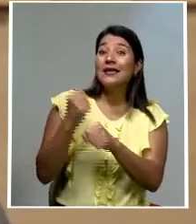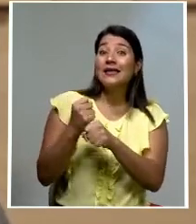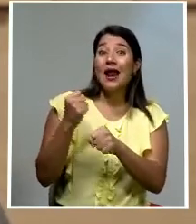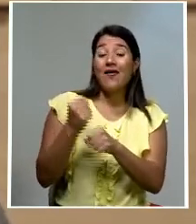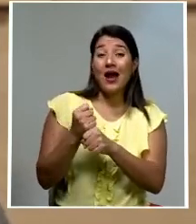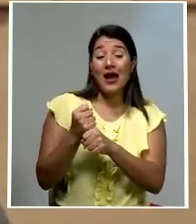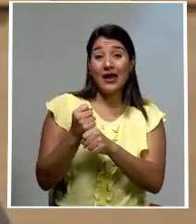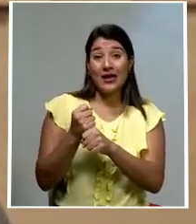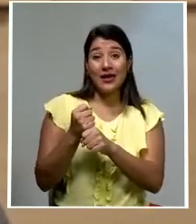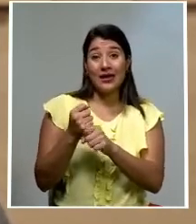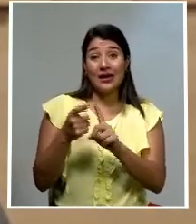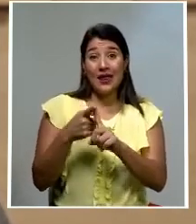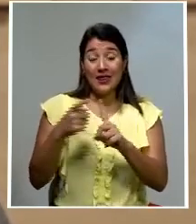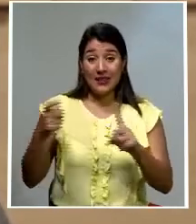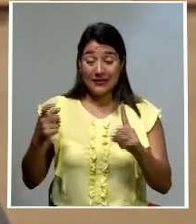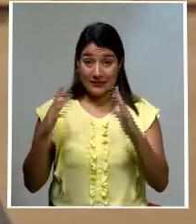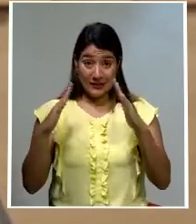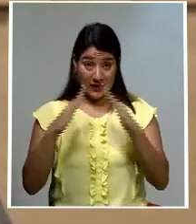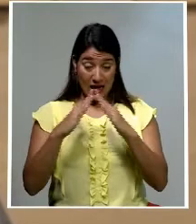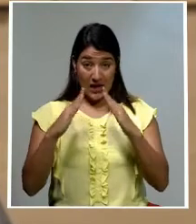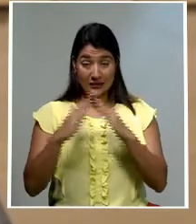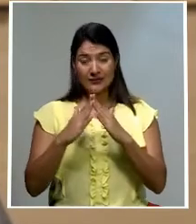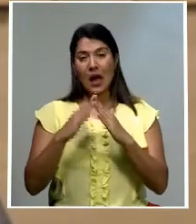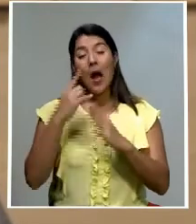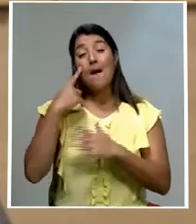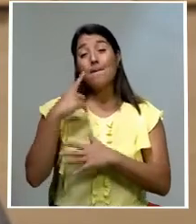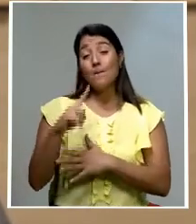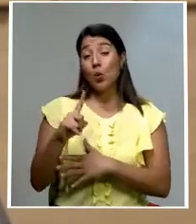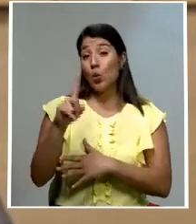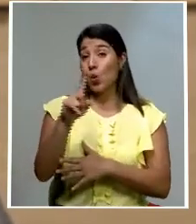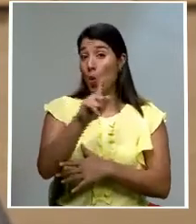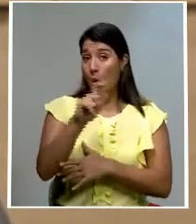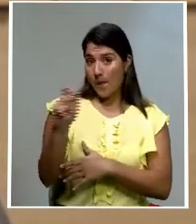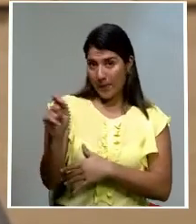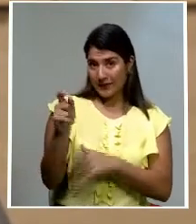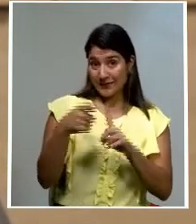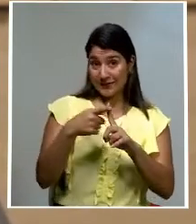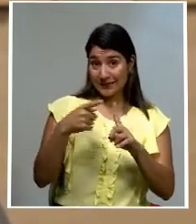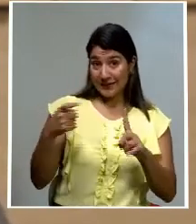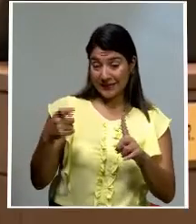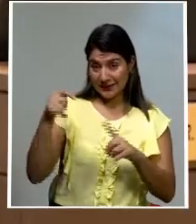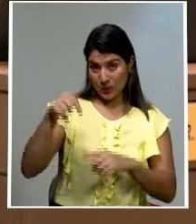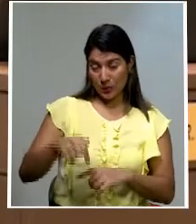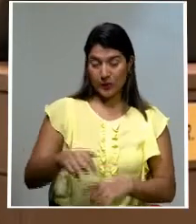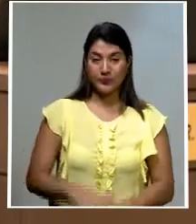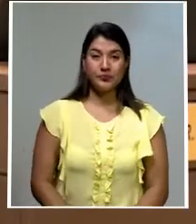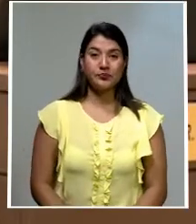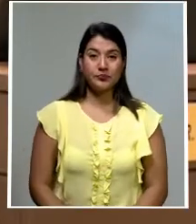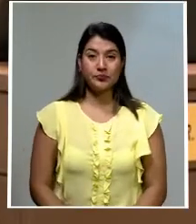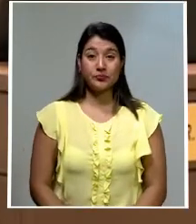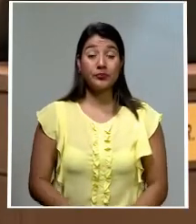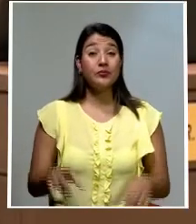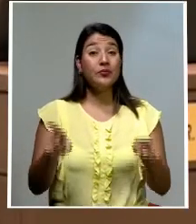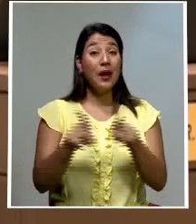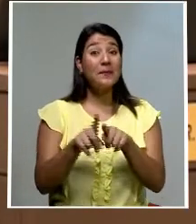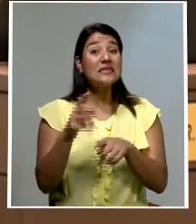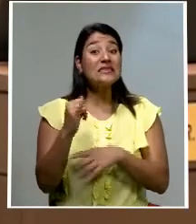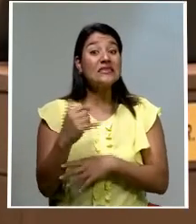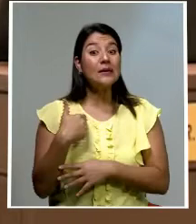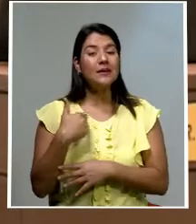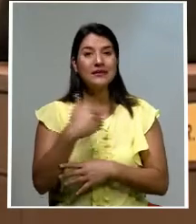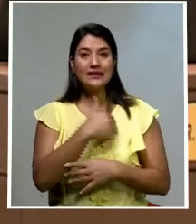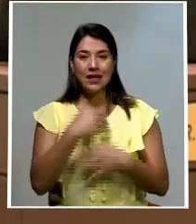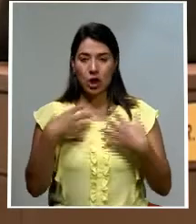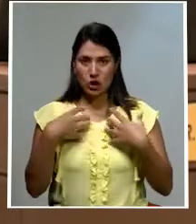del trabajo a distancia por al menos un mes a partir de esta fecha. Además, en caso de que el Ministerio de